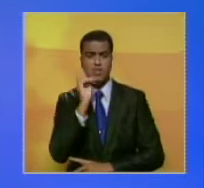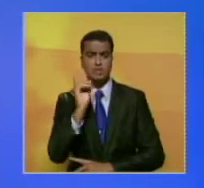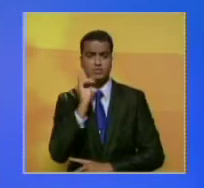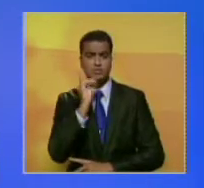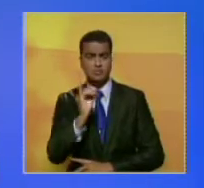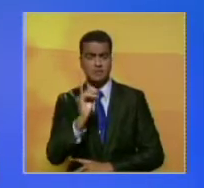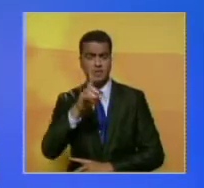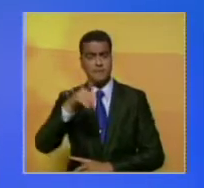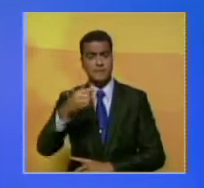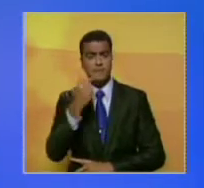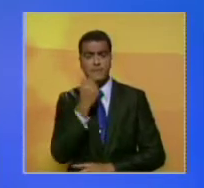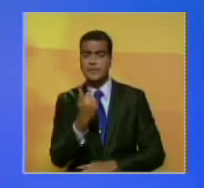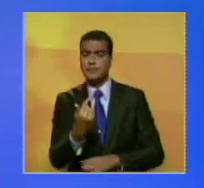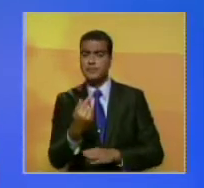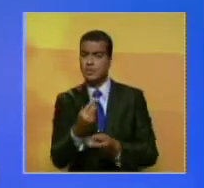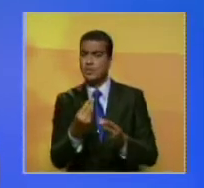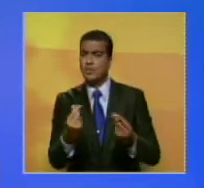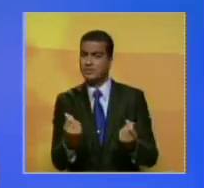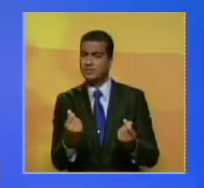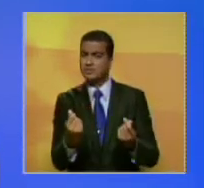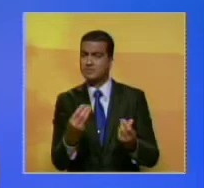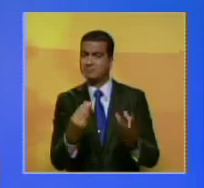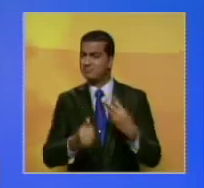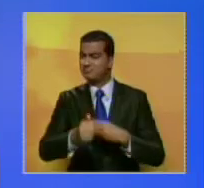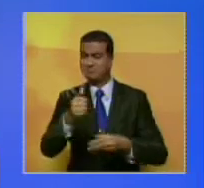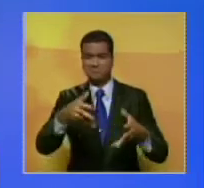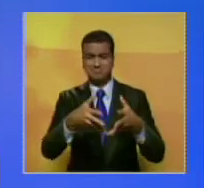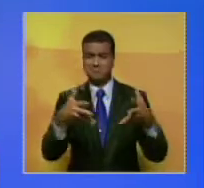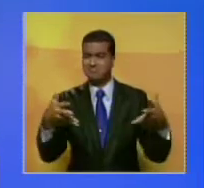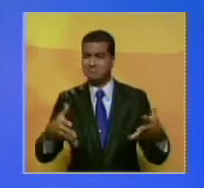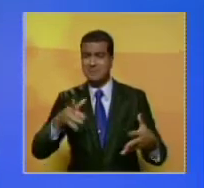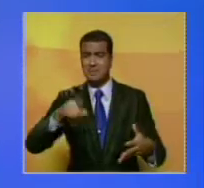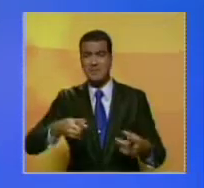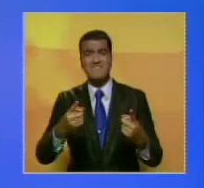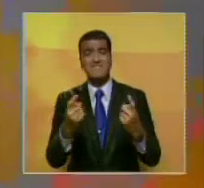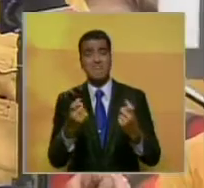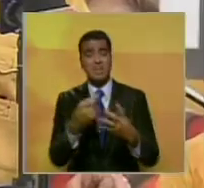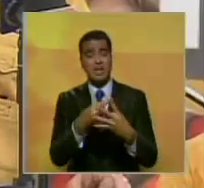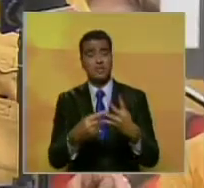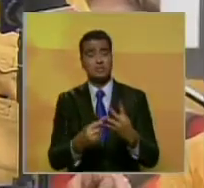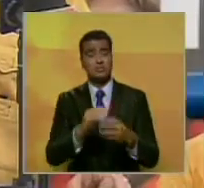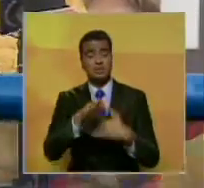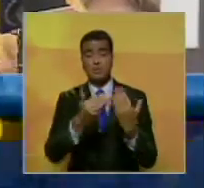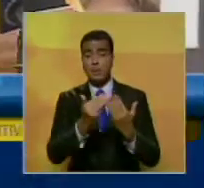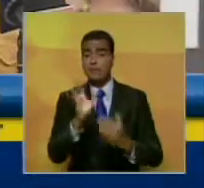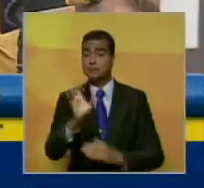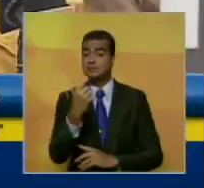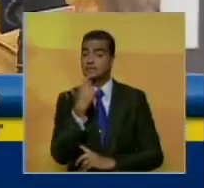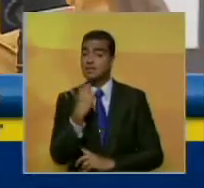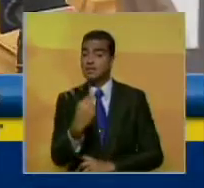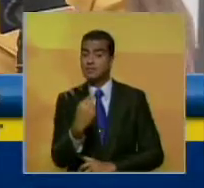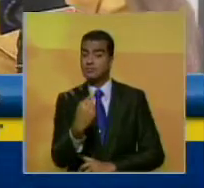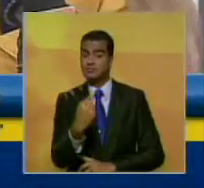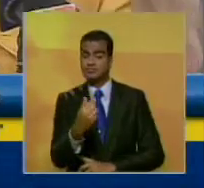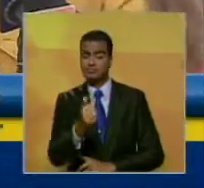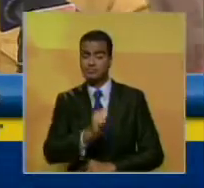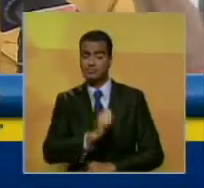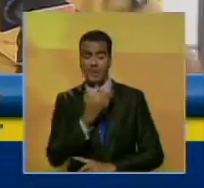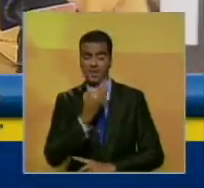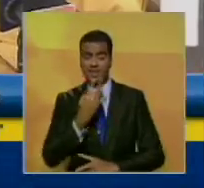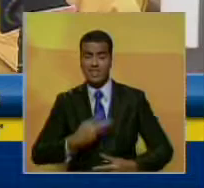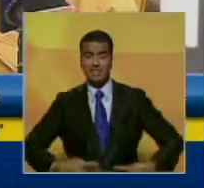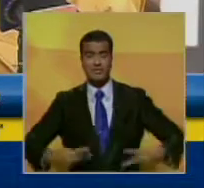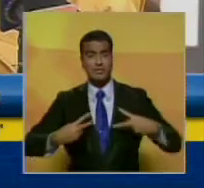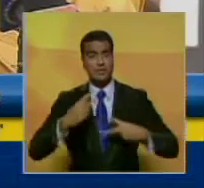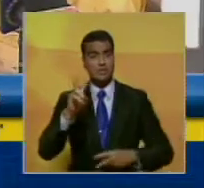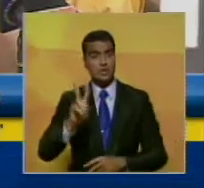económicos del gobierno nacional han generado mayor inflación y desabastecimiento en el país. Borges dijo que se ha desmejorado la calidad de vida de